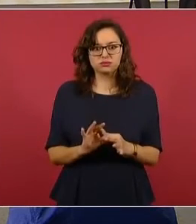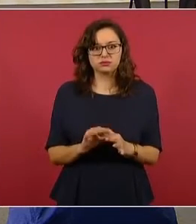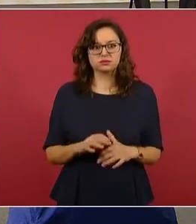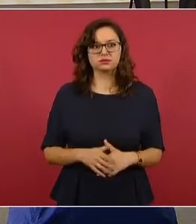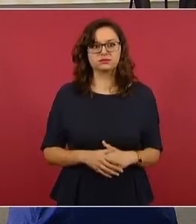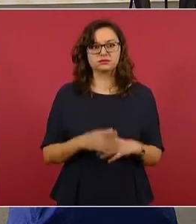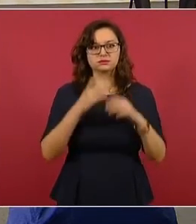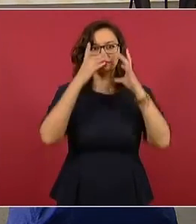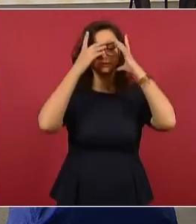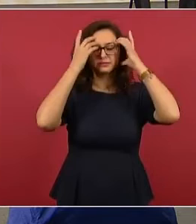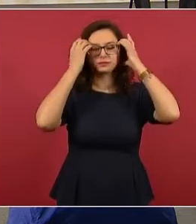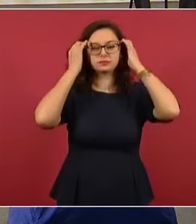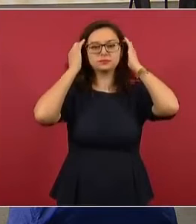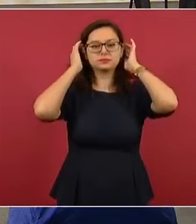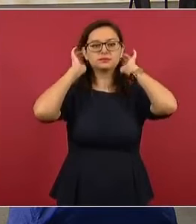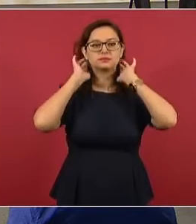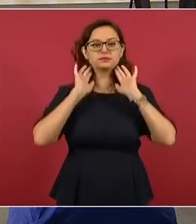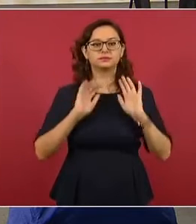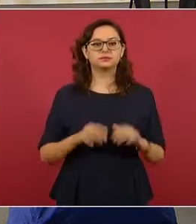Ponle volumen.